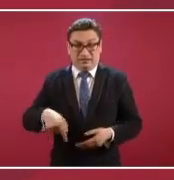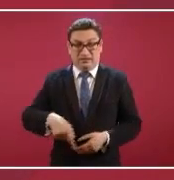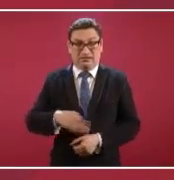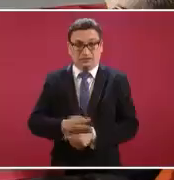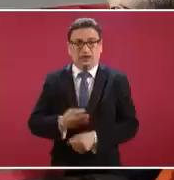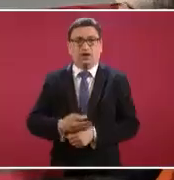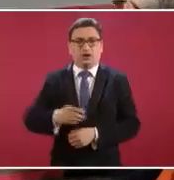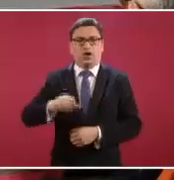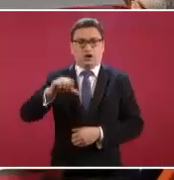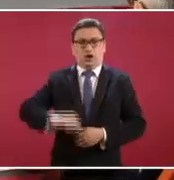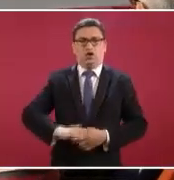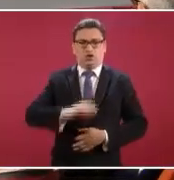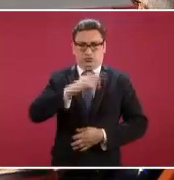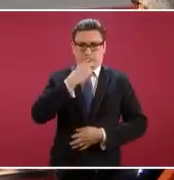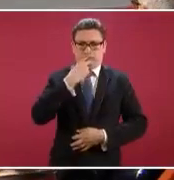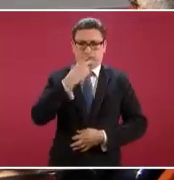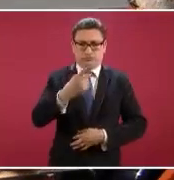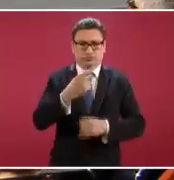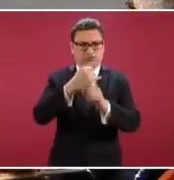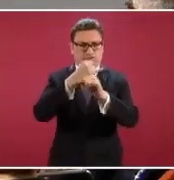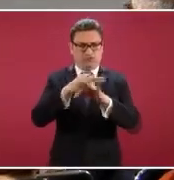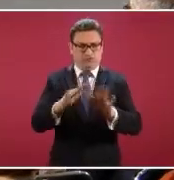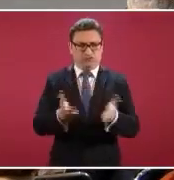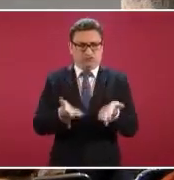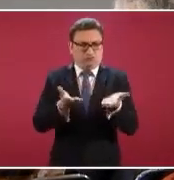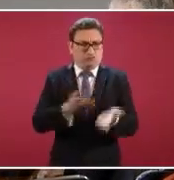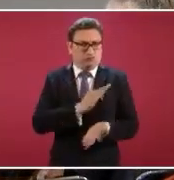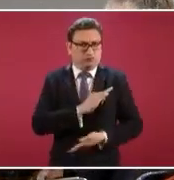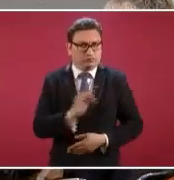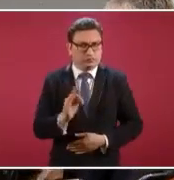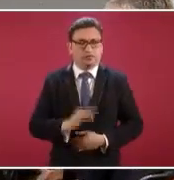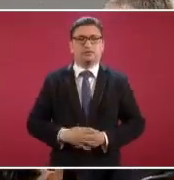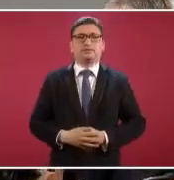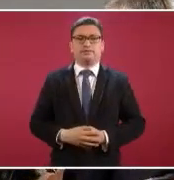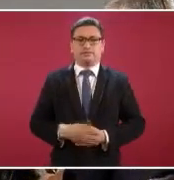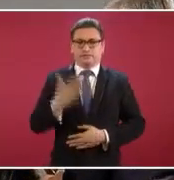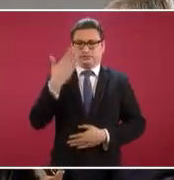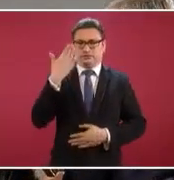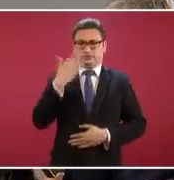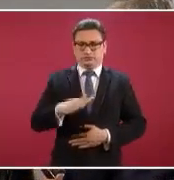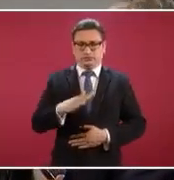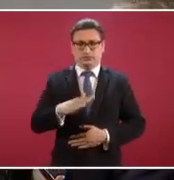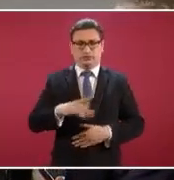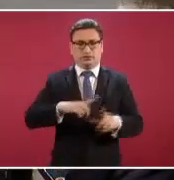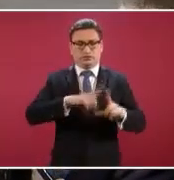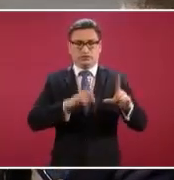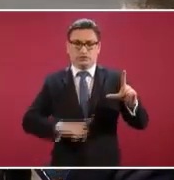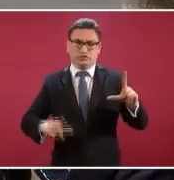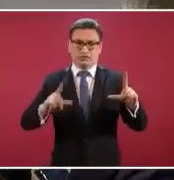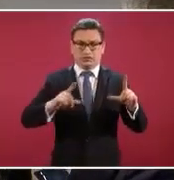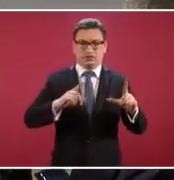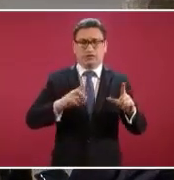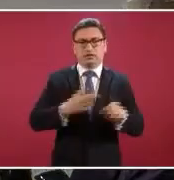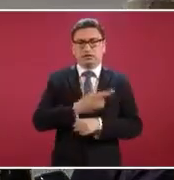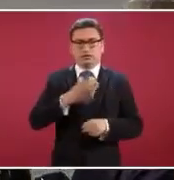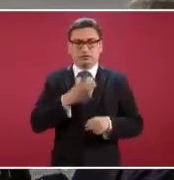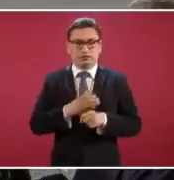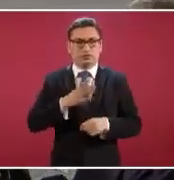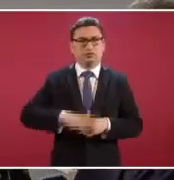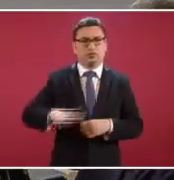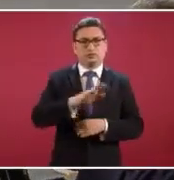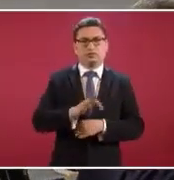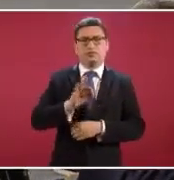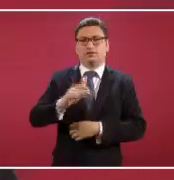puedo informarles a ustedes que por parte de las instituciones de la República, la Fiscalía General